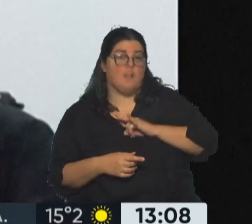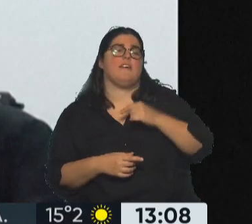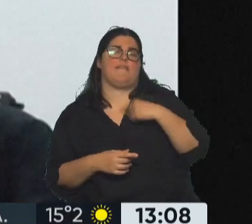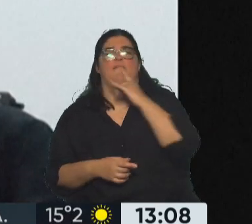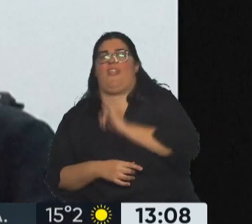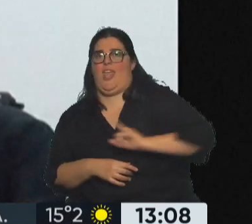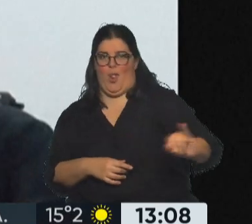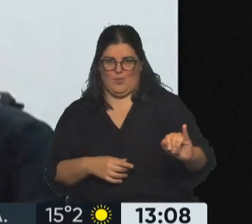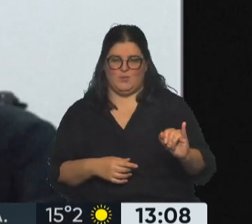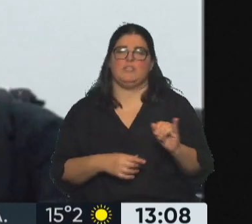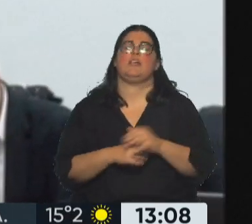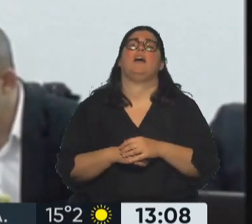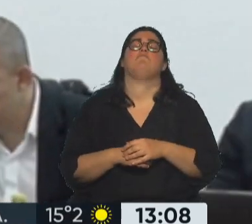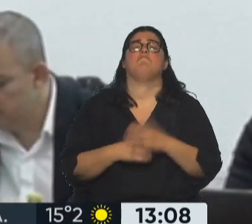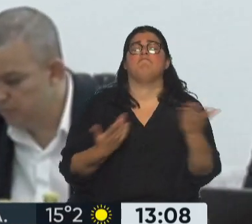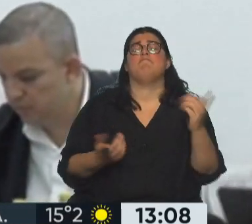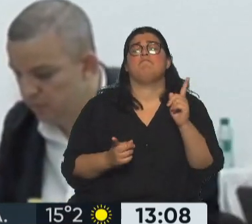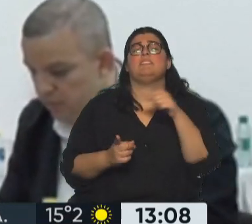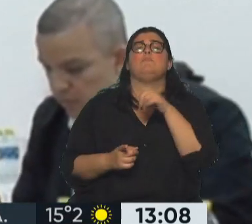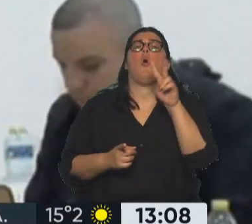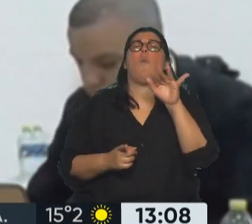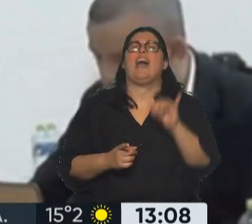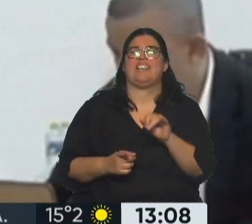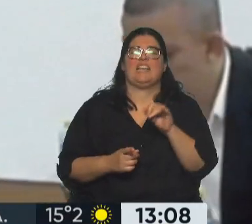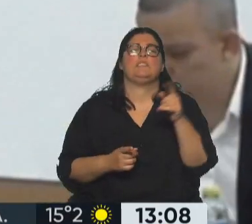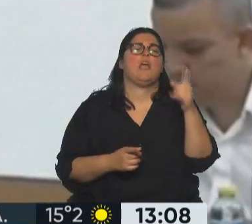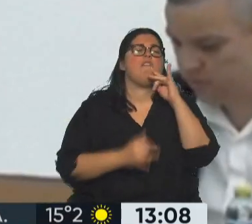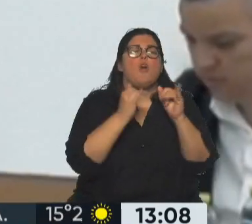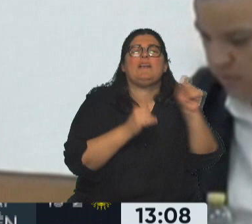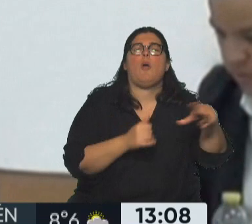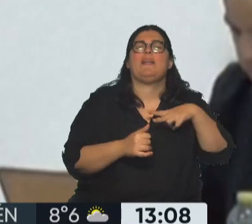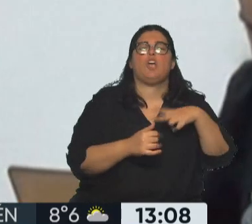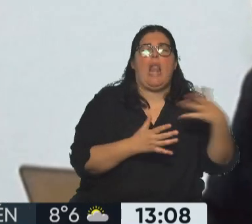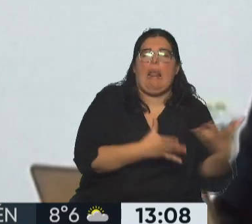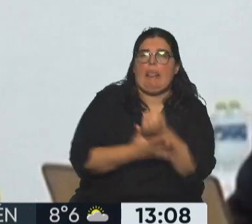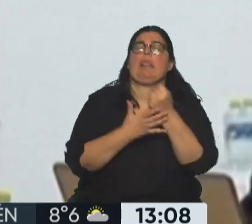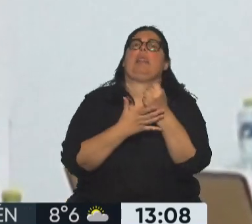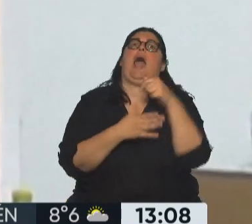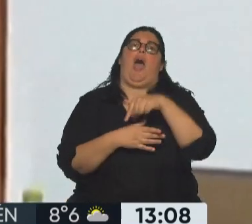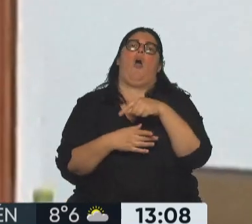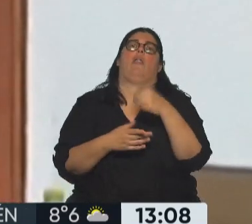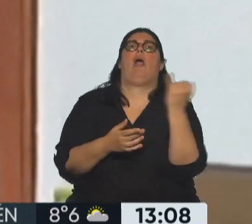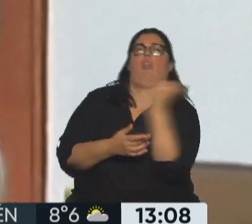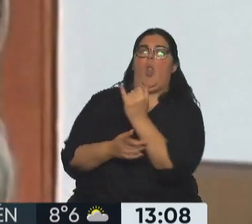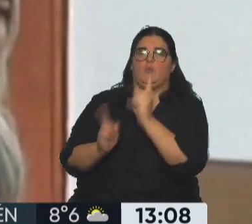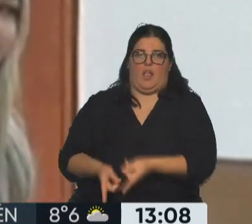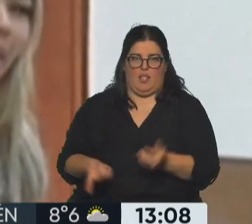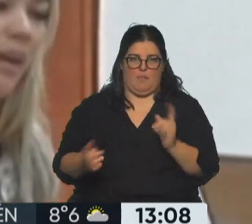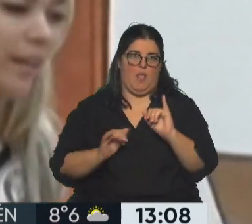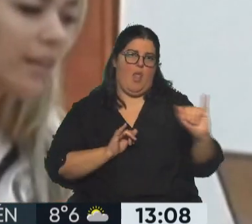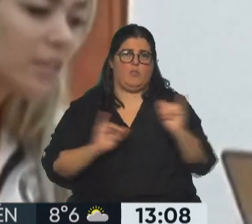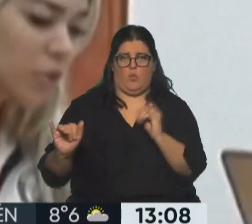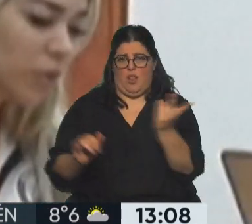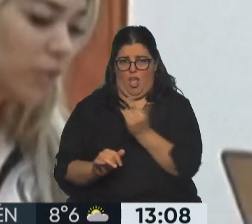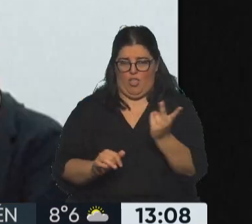los datos personales de Ojeda y por esa acción hoy está procesada. En la primera audiencia de acusación, tanto Nicolás Petro como su